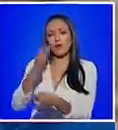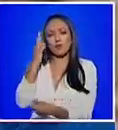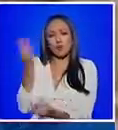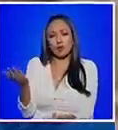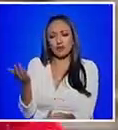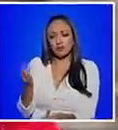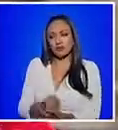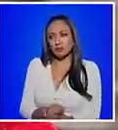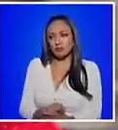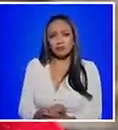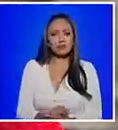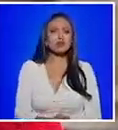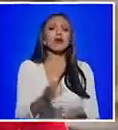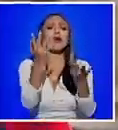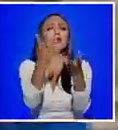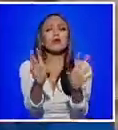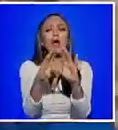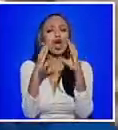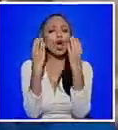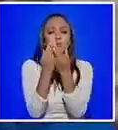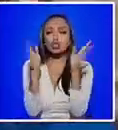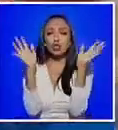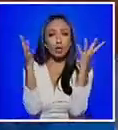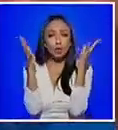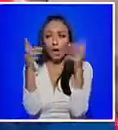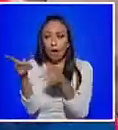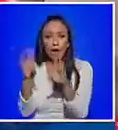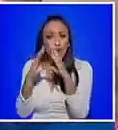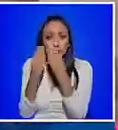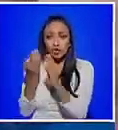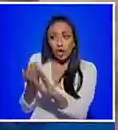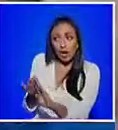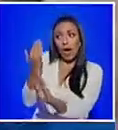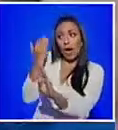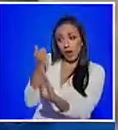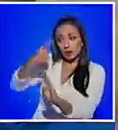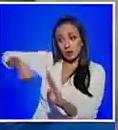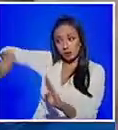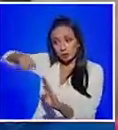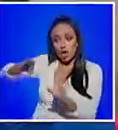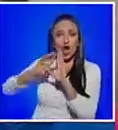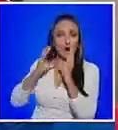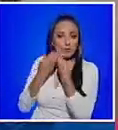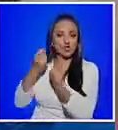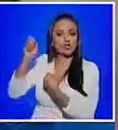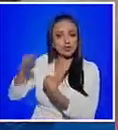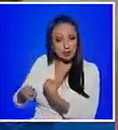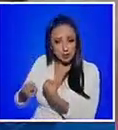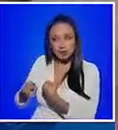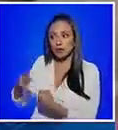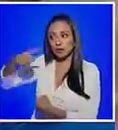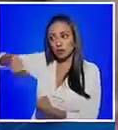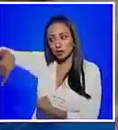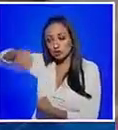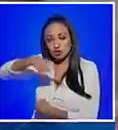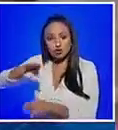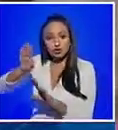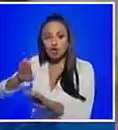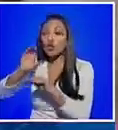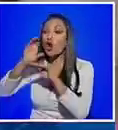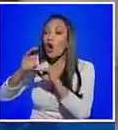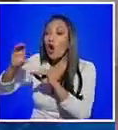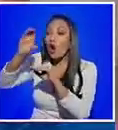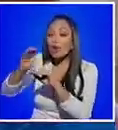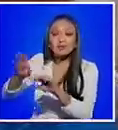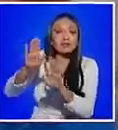eligió. Ya la comisión no existe. En su momento nosotros hemos simplemente